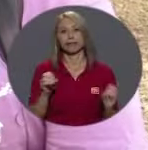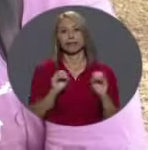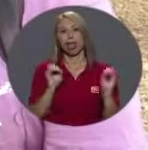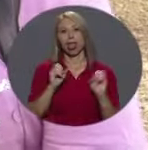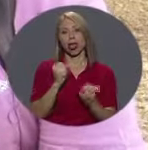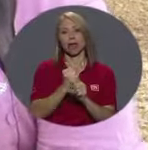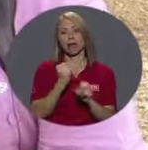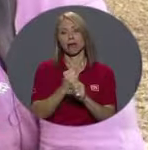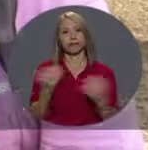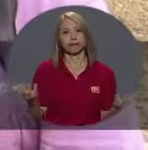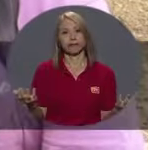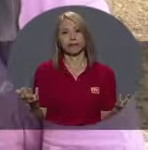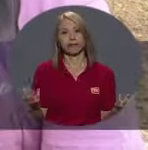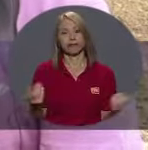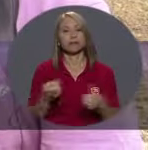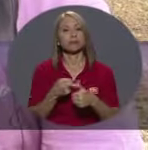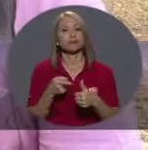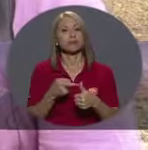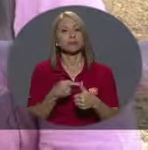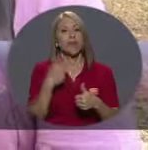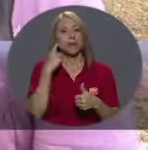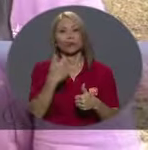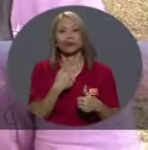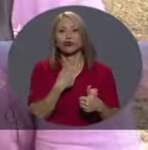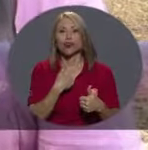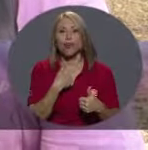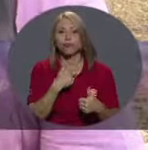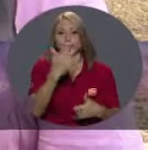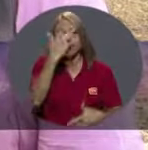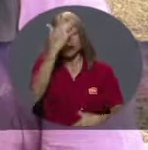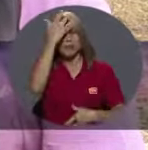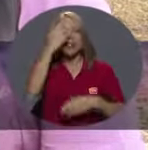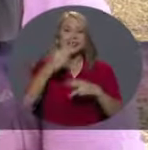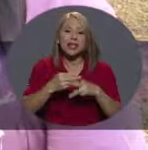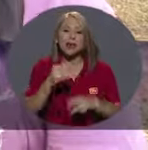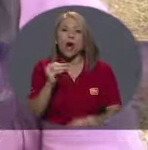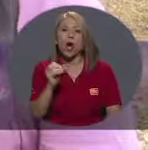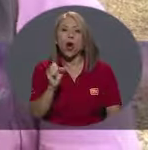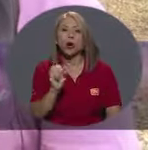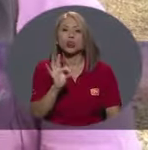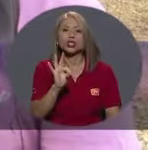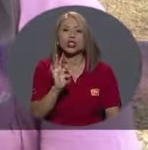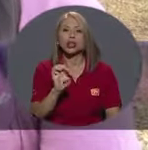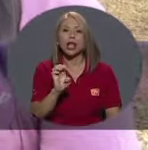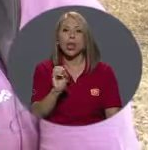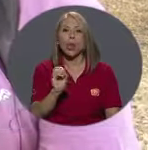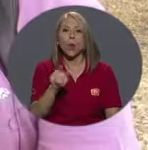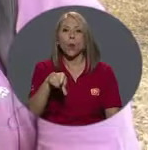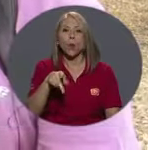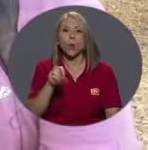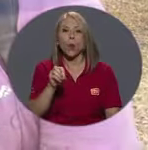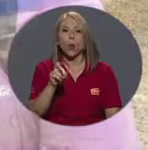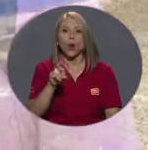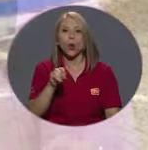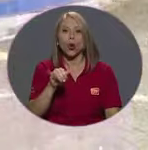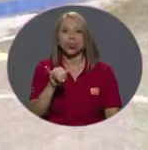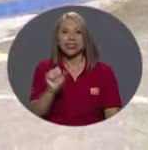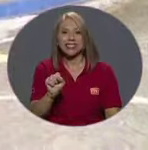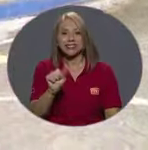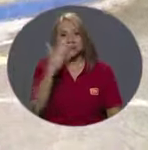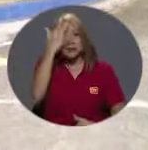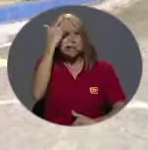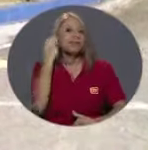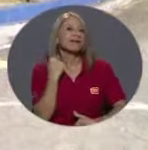No tengo trabajo, primeramente porque yo tengo una enfermedad, se llama osteoporosis. Soy una persona